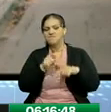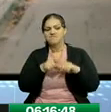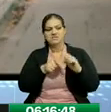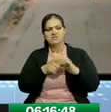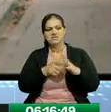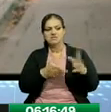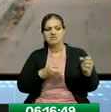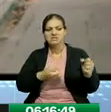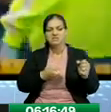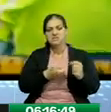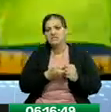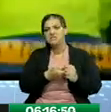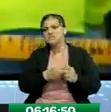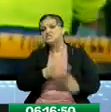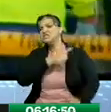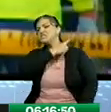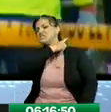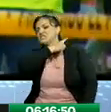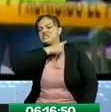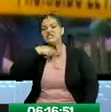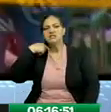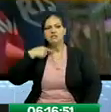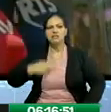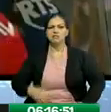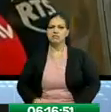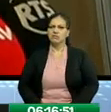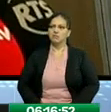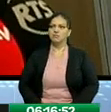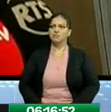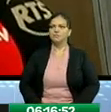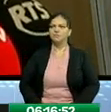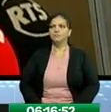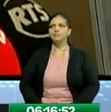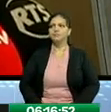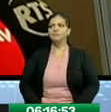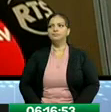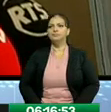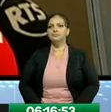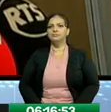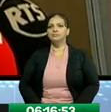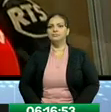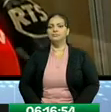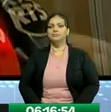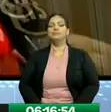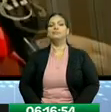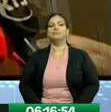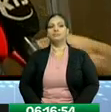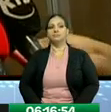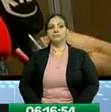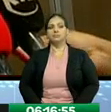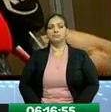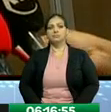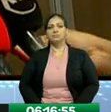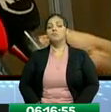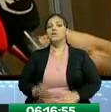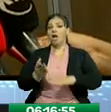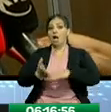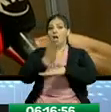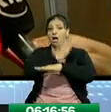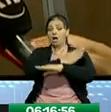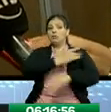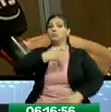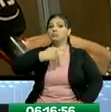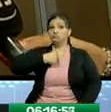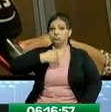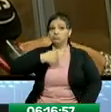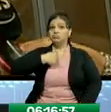actividades laborales, tuve la oportunidad de conversar con esta chica en la cárcel. ¿Con quién? Con la chica, la descuartizadora.